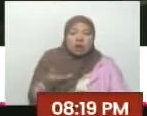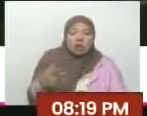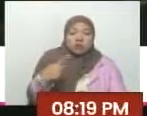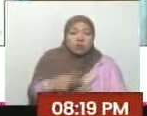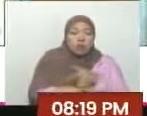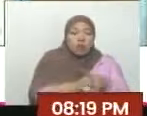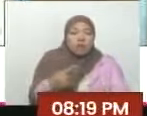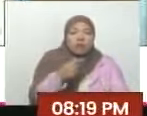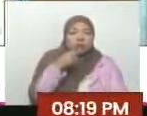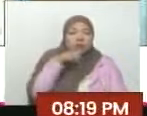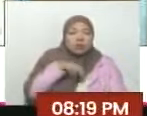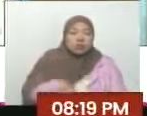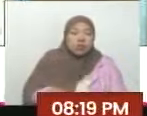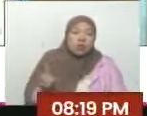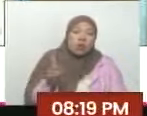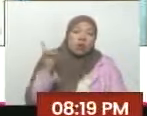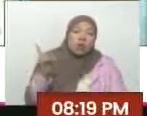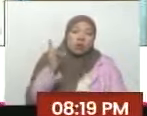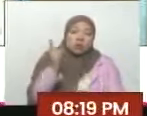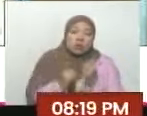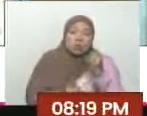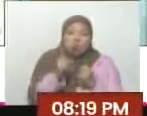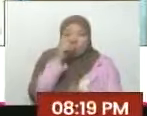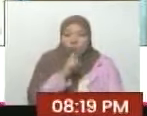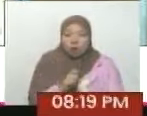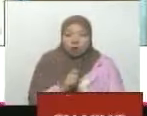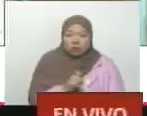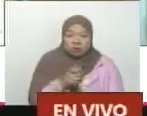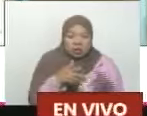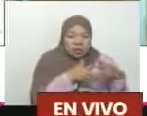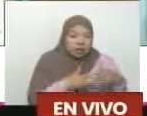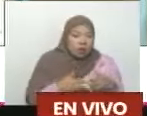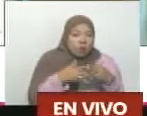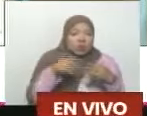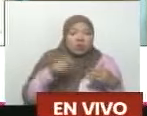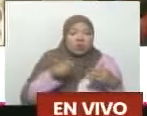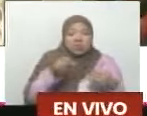toda esta historia política de los últimos años con la injerencia del gobierno de Estados Unidos.